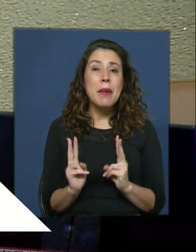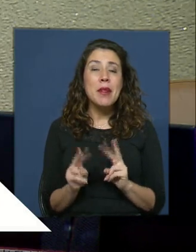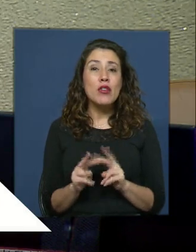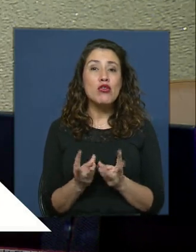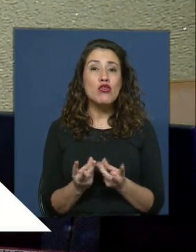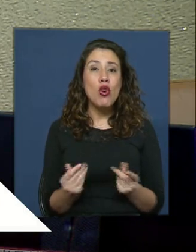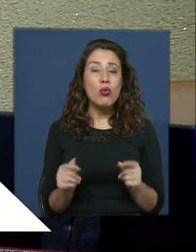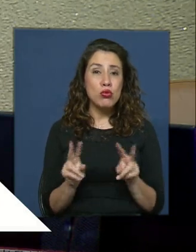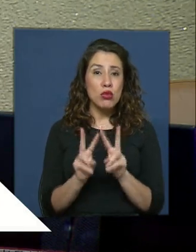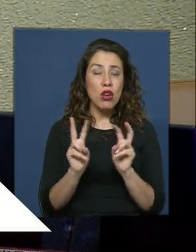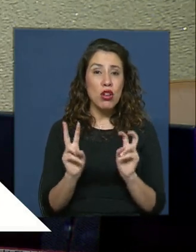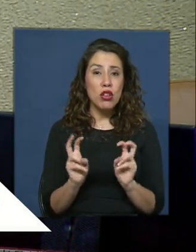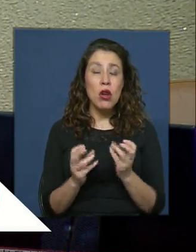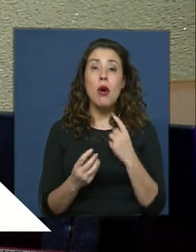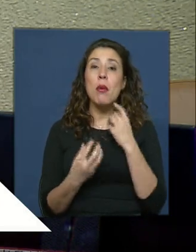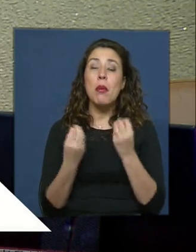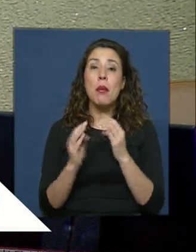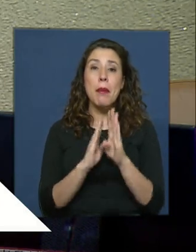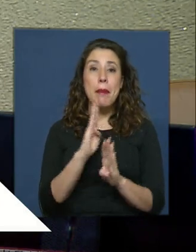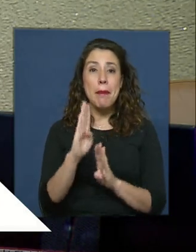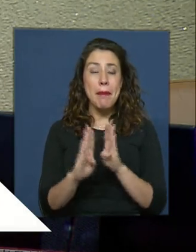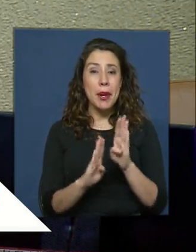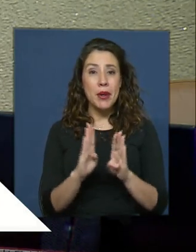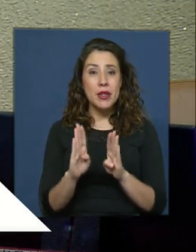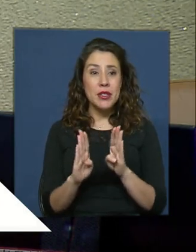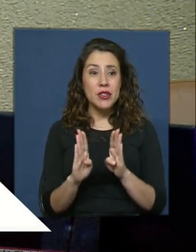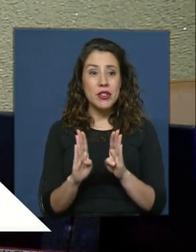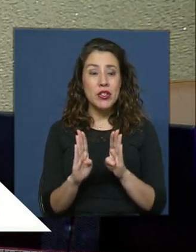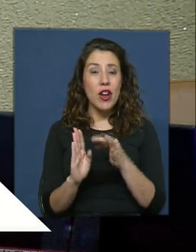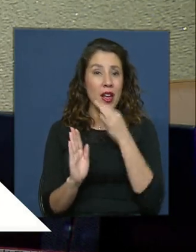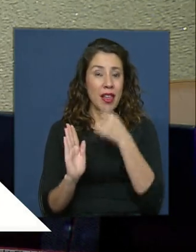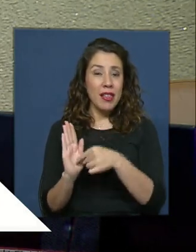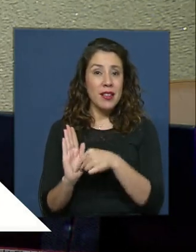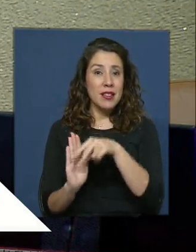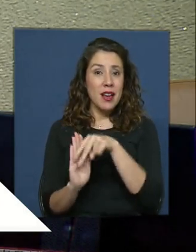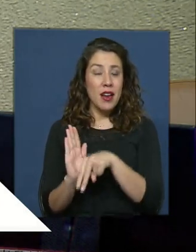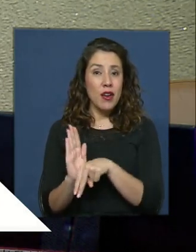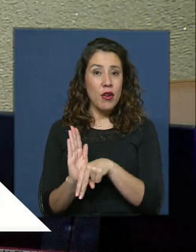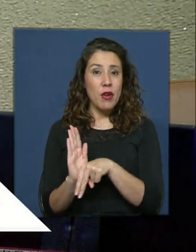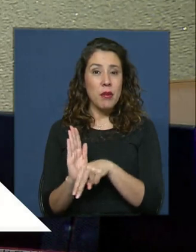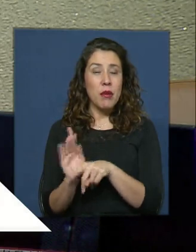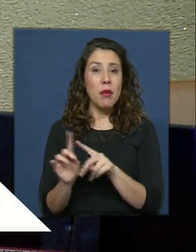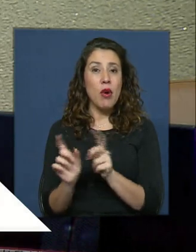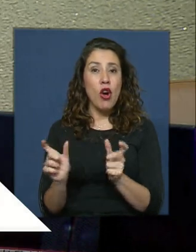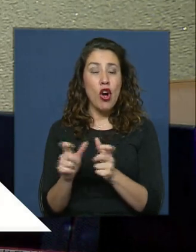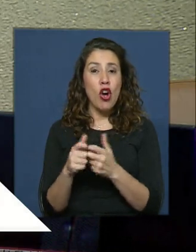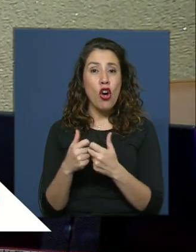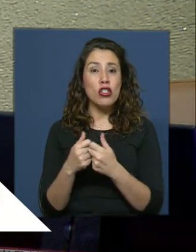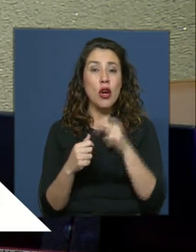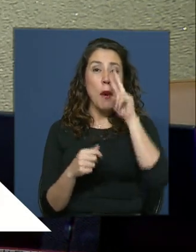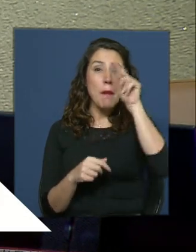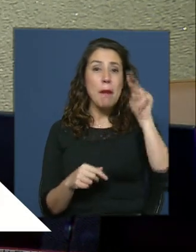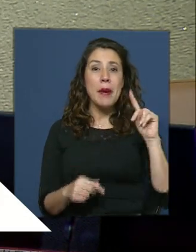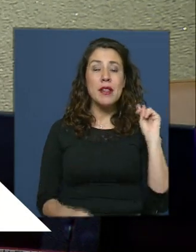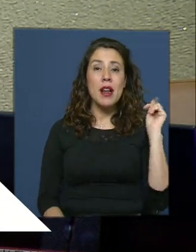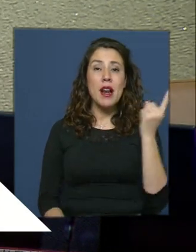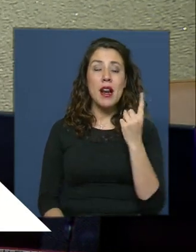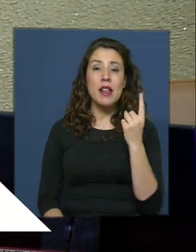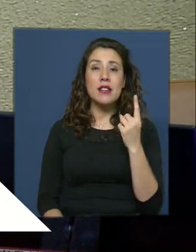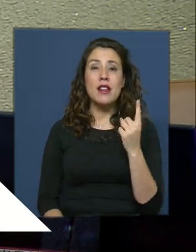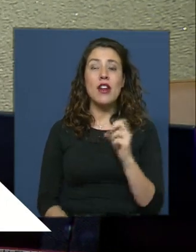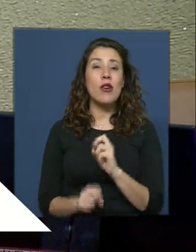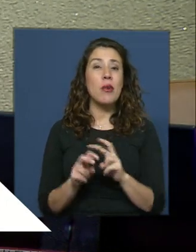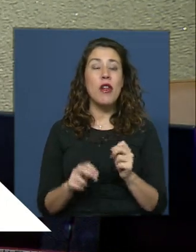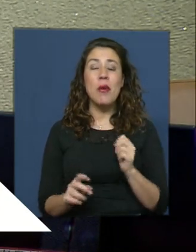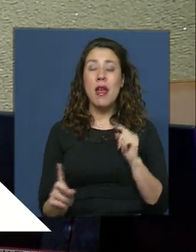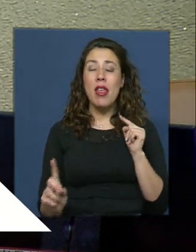ese tema, porque la protección que se establece por norma a través del Consejo de Monumentos Nacionales no tiene